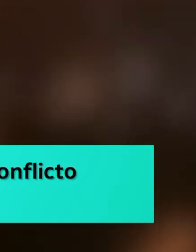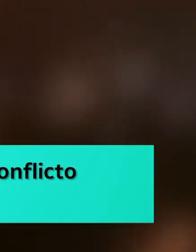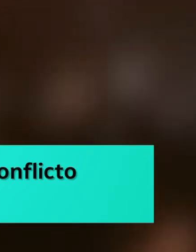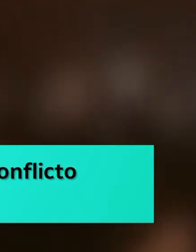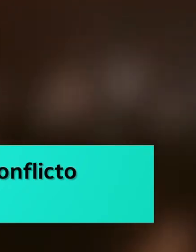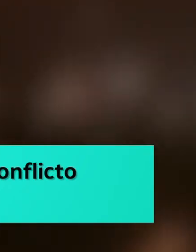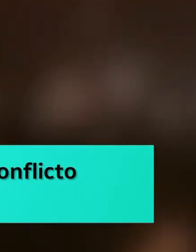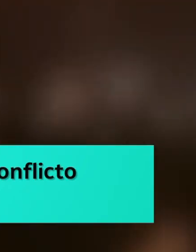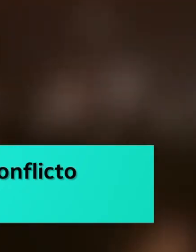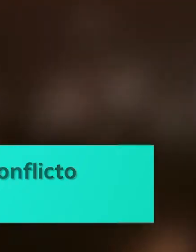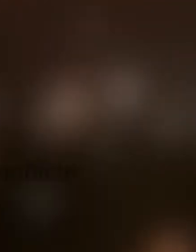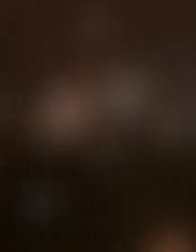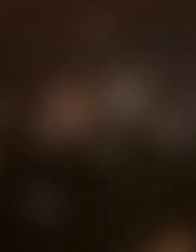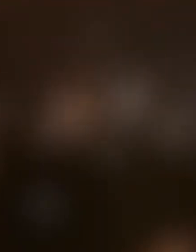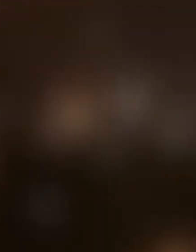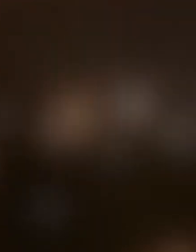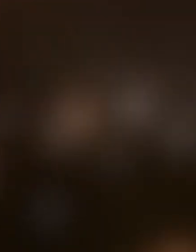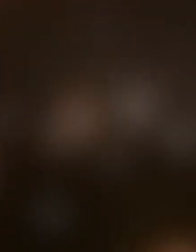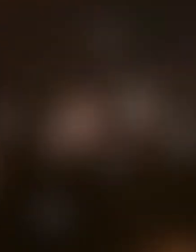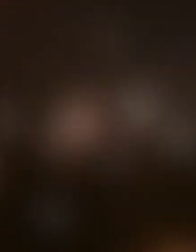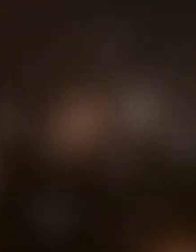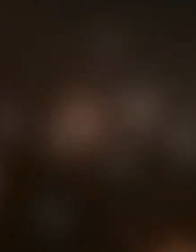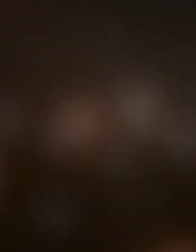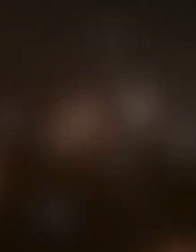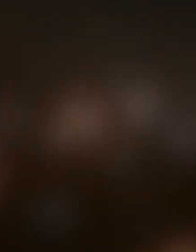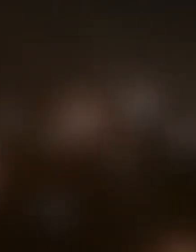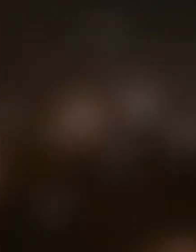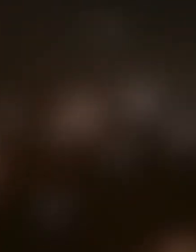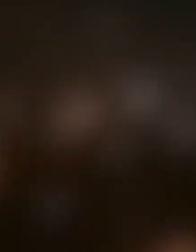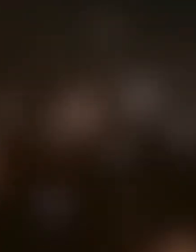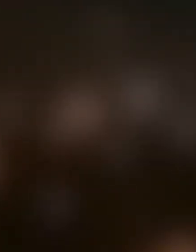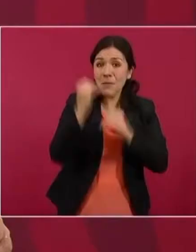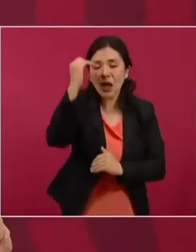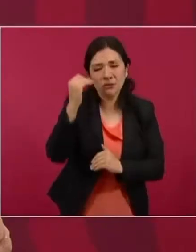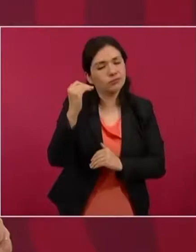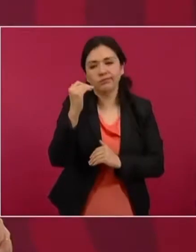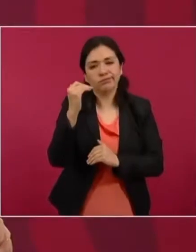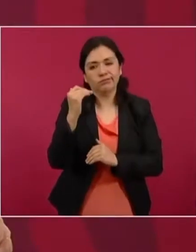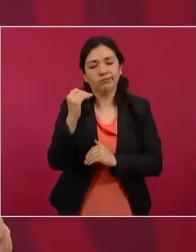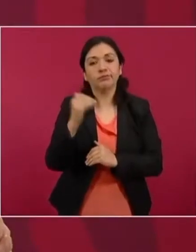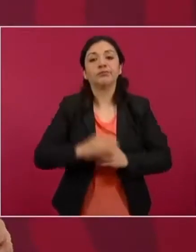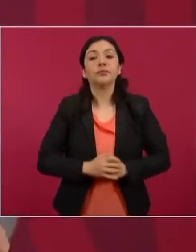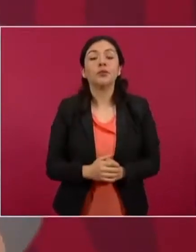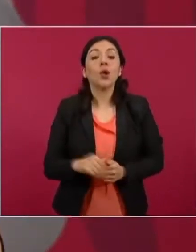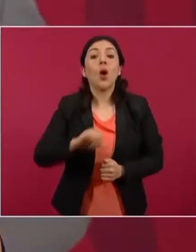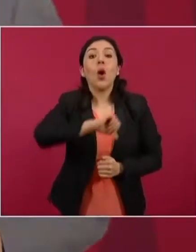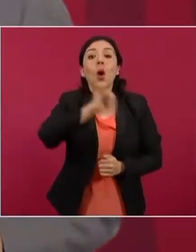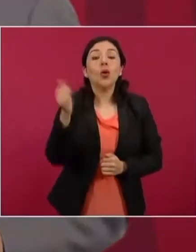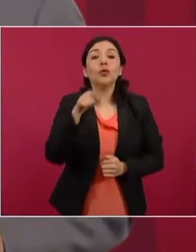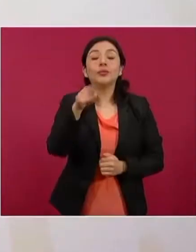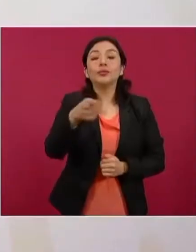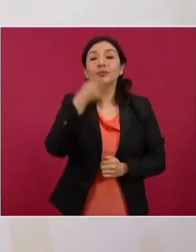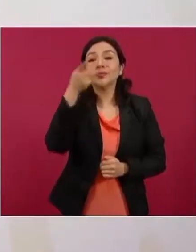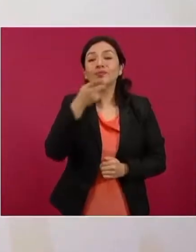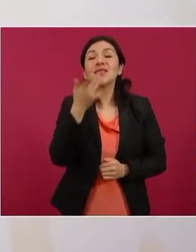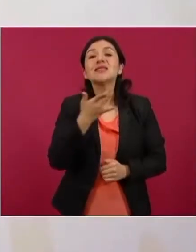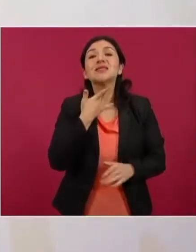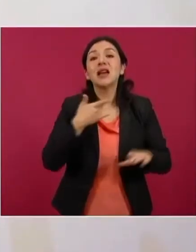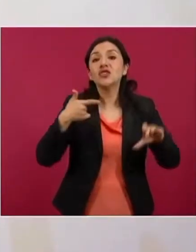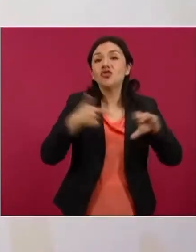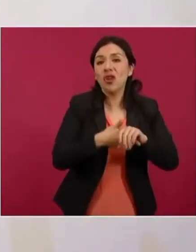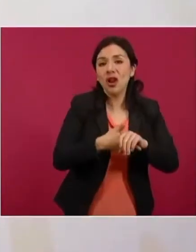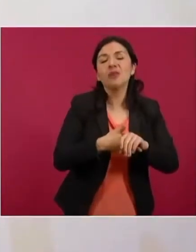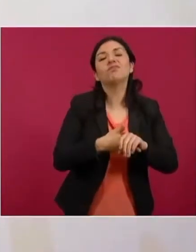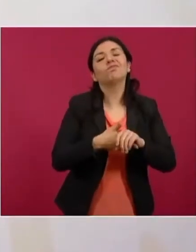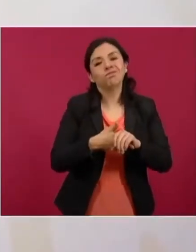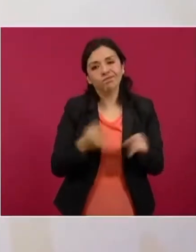presidente Andrés Manuel López Obrador reconoció que ya se han notado algunos de ellos, pero aseguró que su administración ha preparado desde